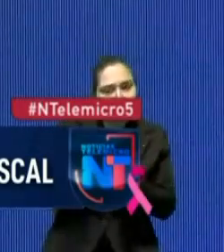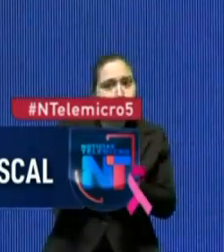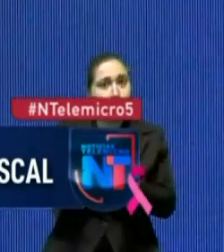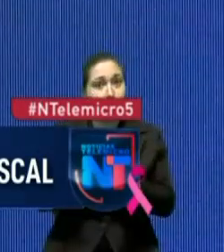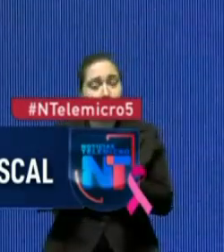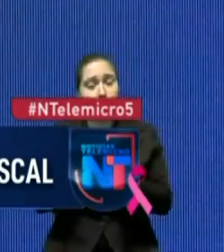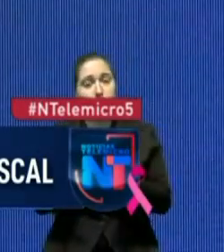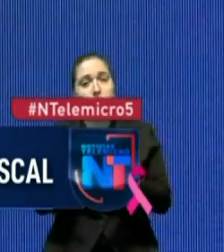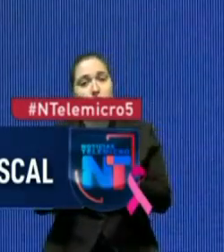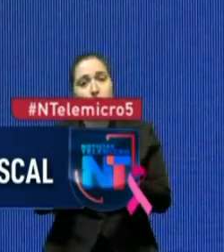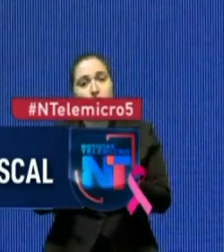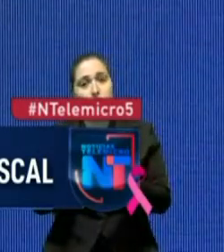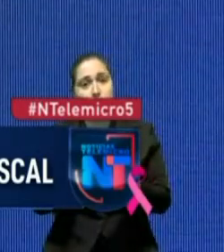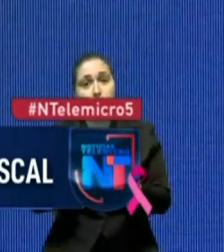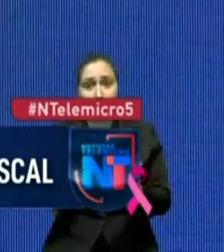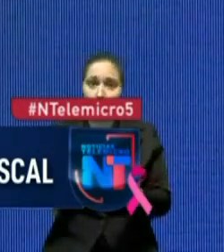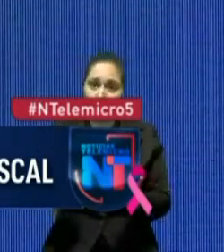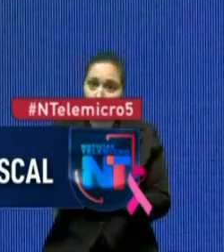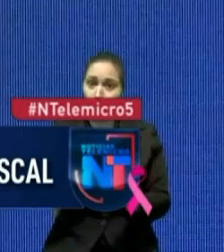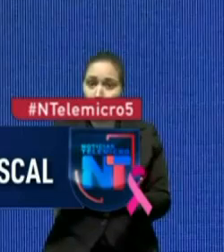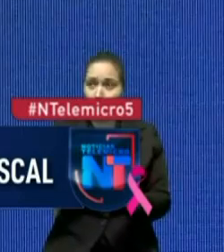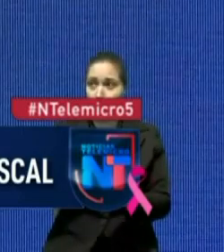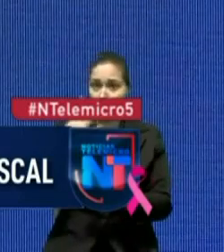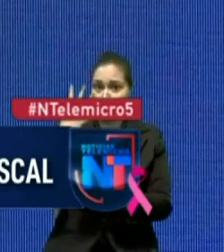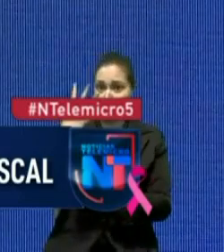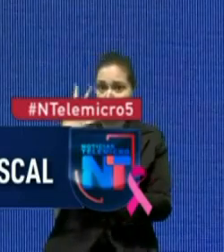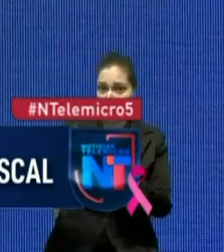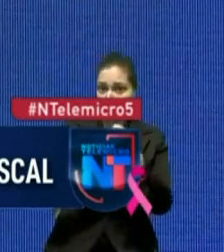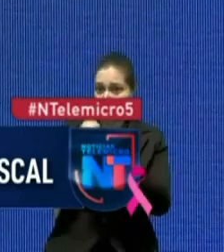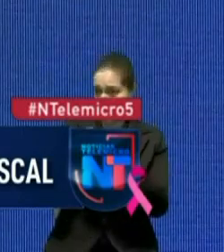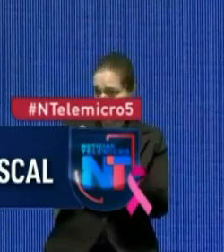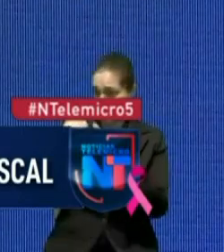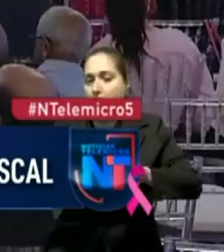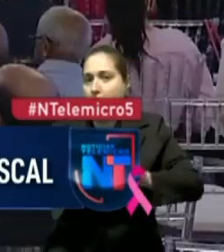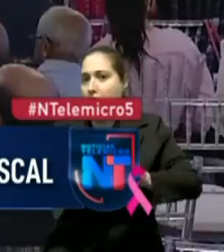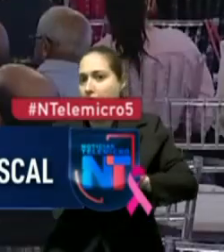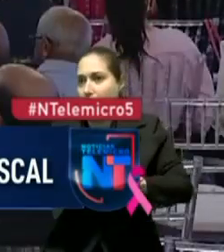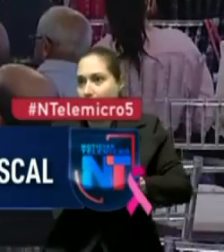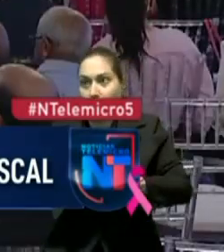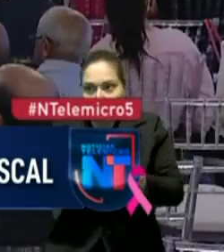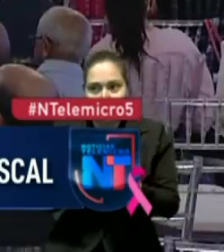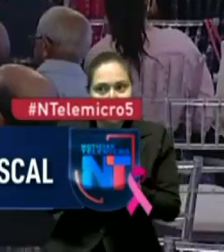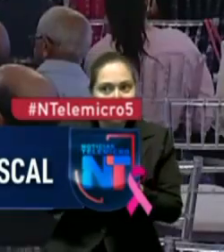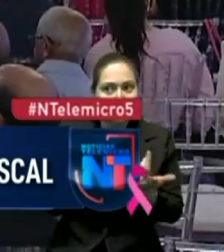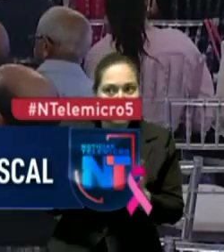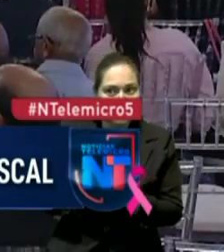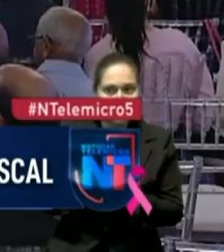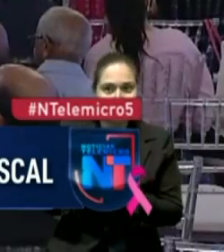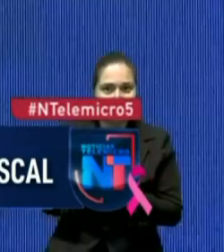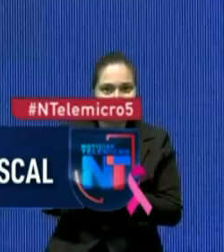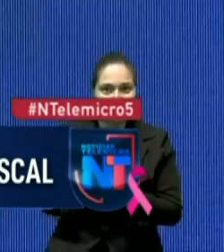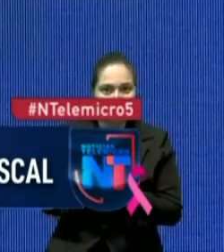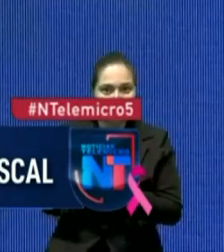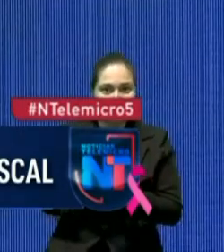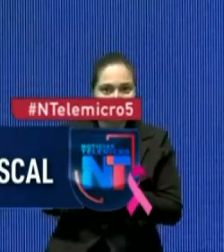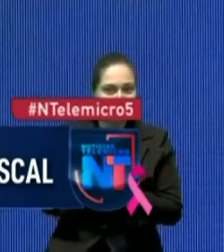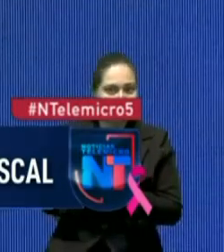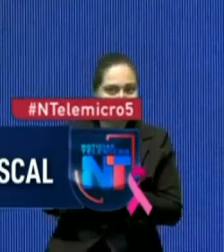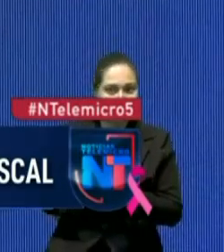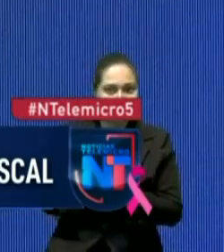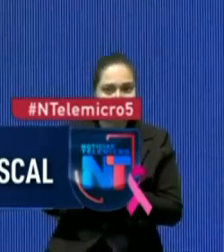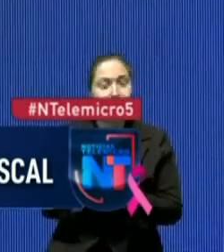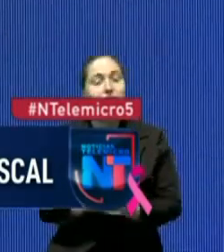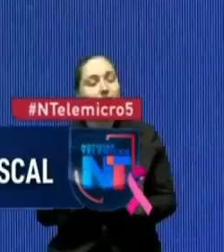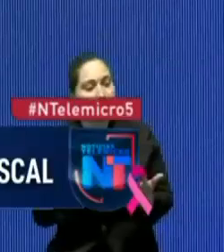tocó gobernar en los últimos 4 años también en situaciones muy difíciles. El gobierno tenía contemplado utilizar los recursos a